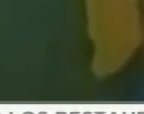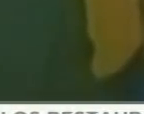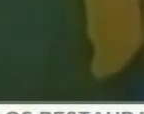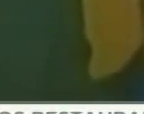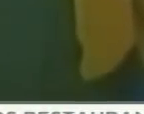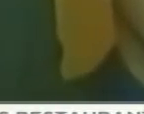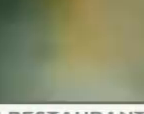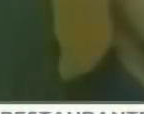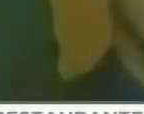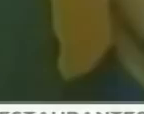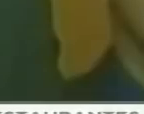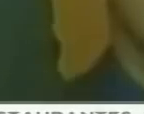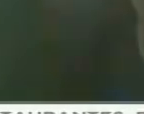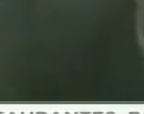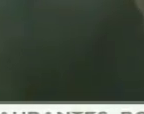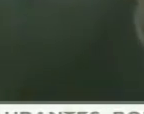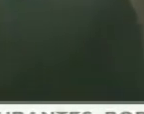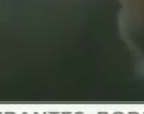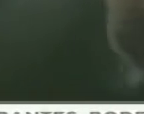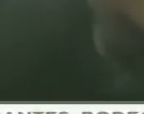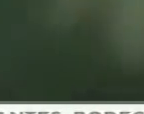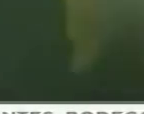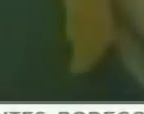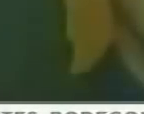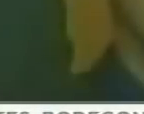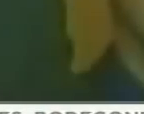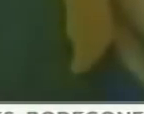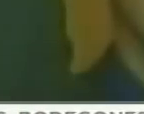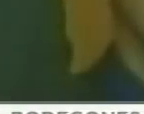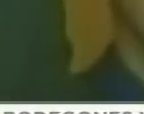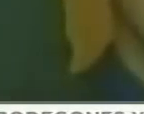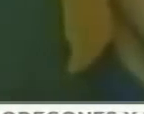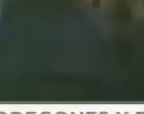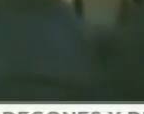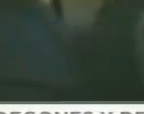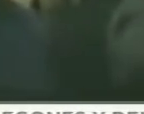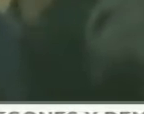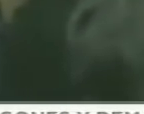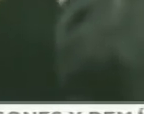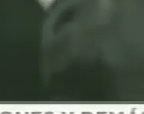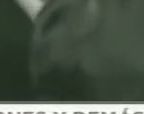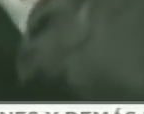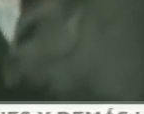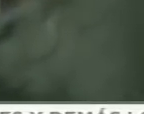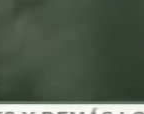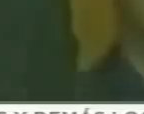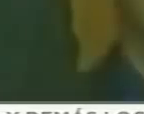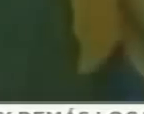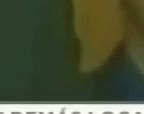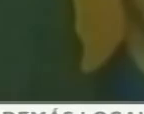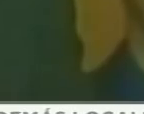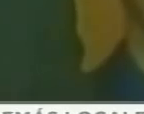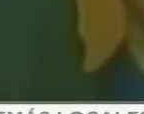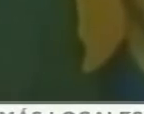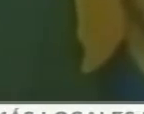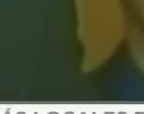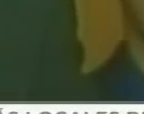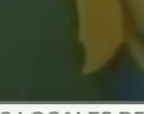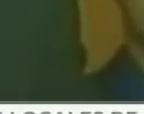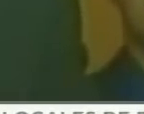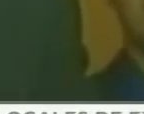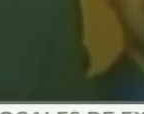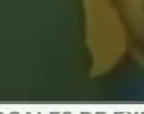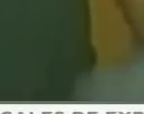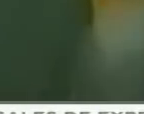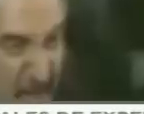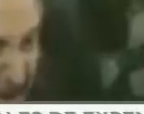Al contralor general de la República. Al defensor del pueblo. Y a los miembros del